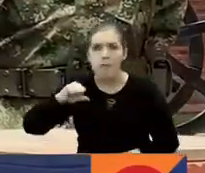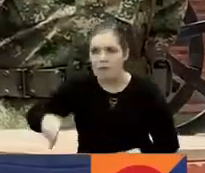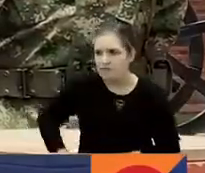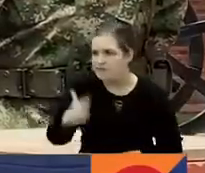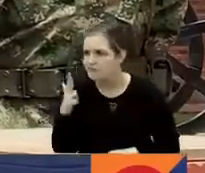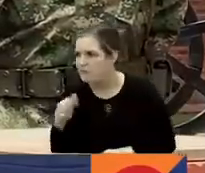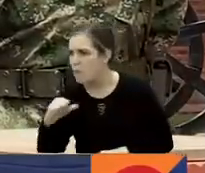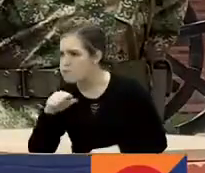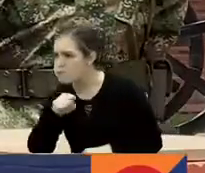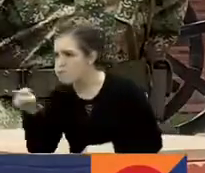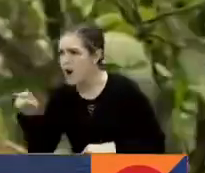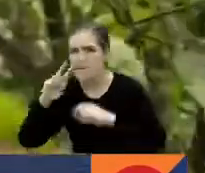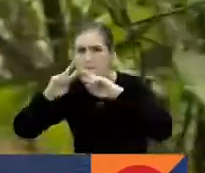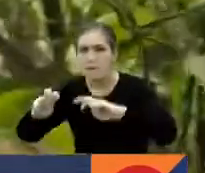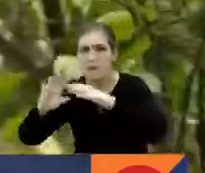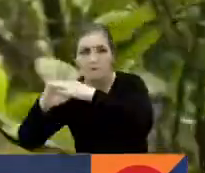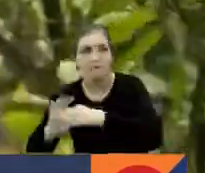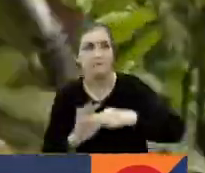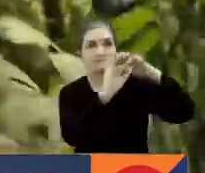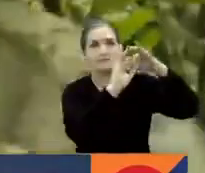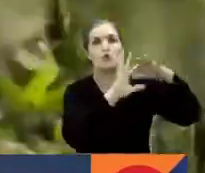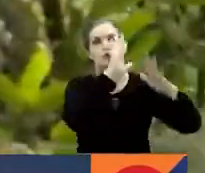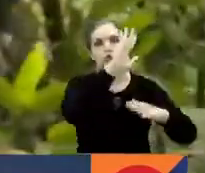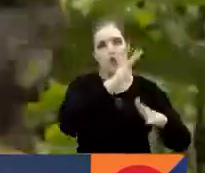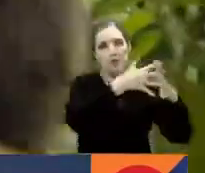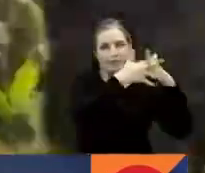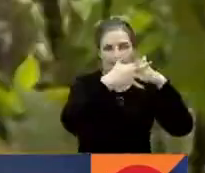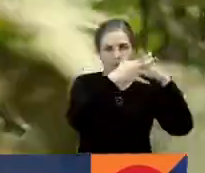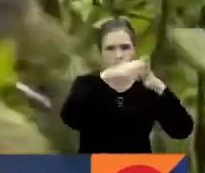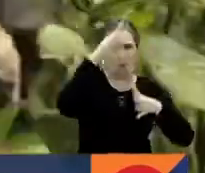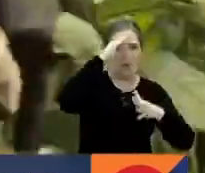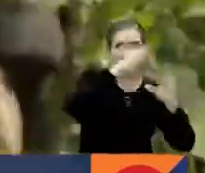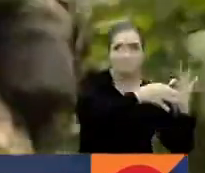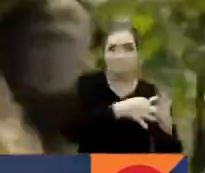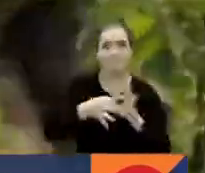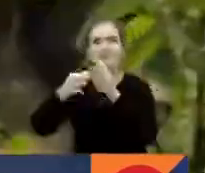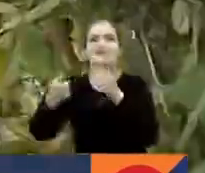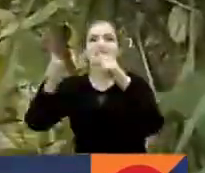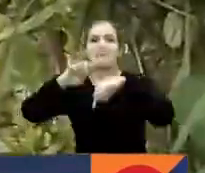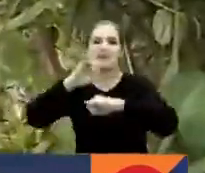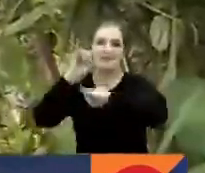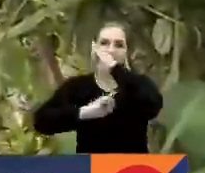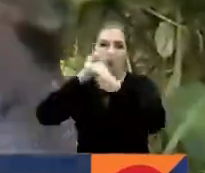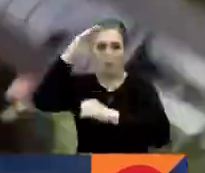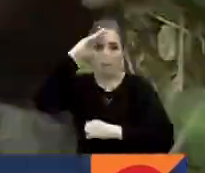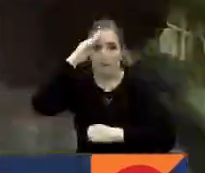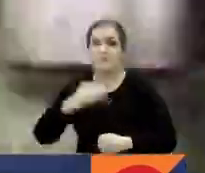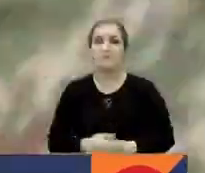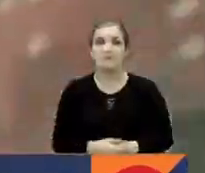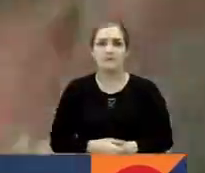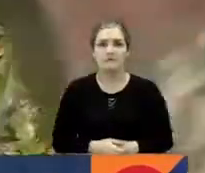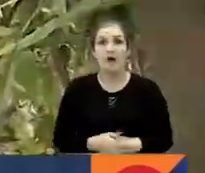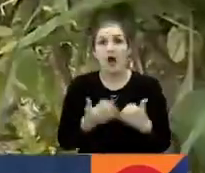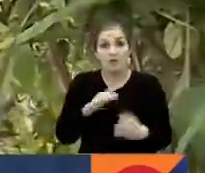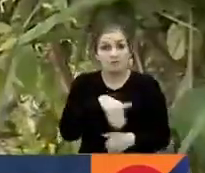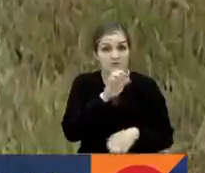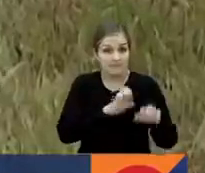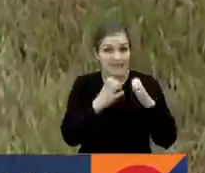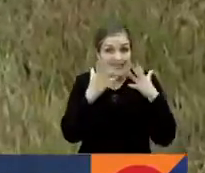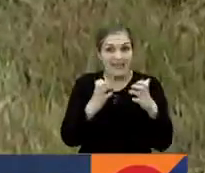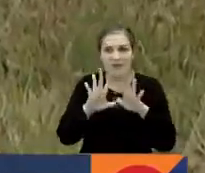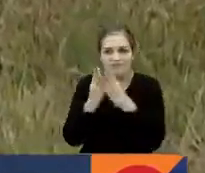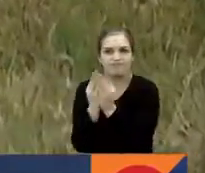con el Servicio Secreto de los Estados Unidos. El Ministerio de Defensa reveló que con el propósito de desmantelar las disidencias del Frente 33 de las